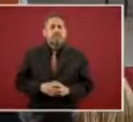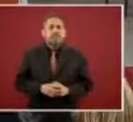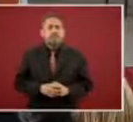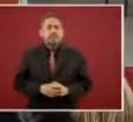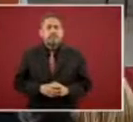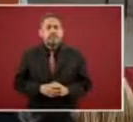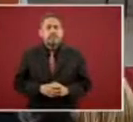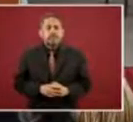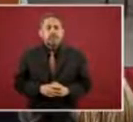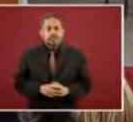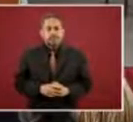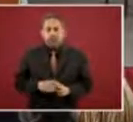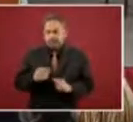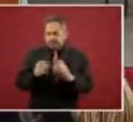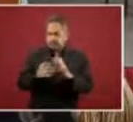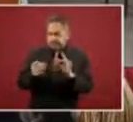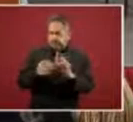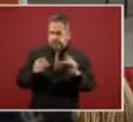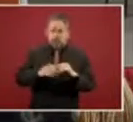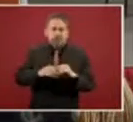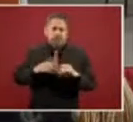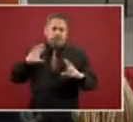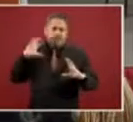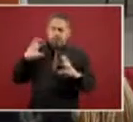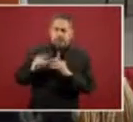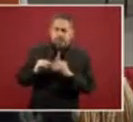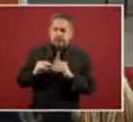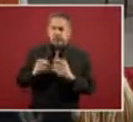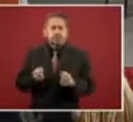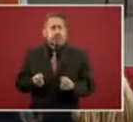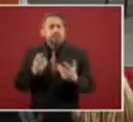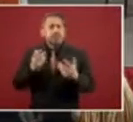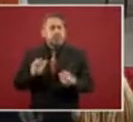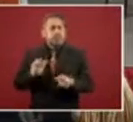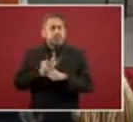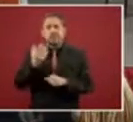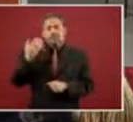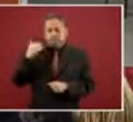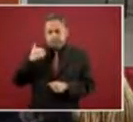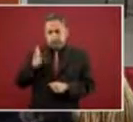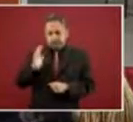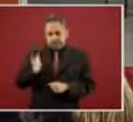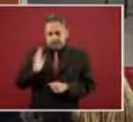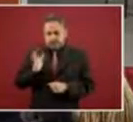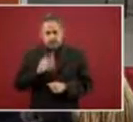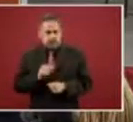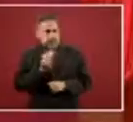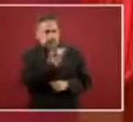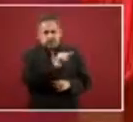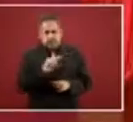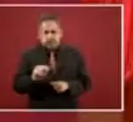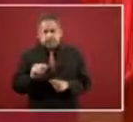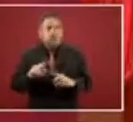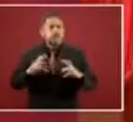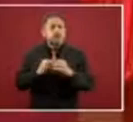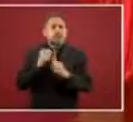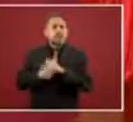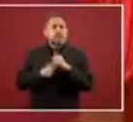Posteriormente, haciendo un recuento del conjunto de intervenciones que se han tenido en el 2019,